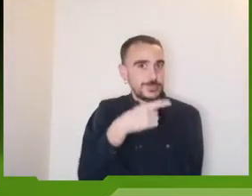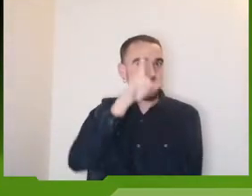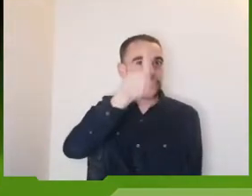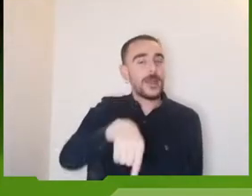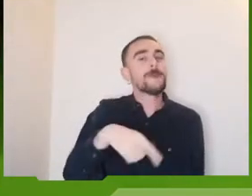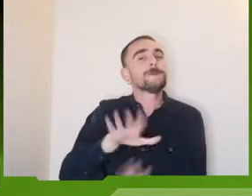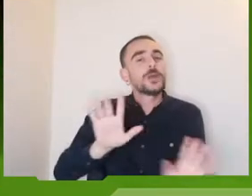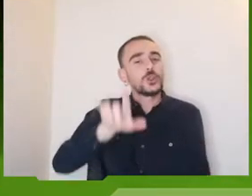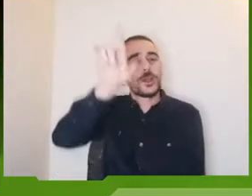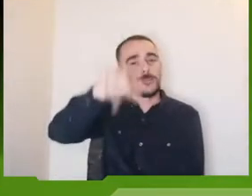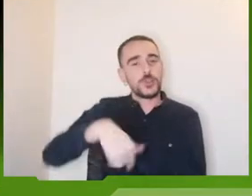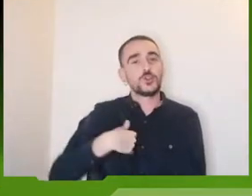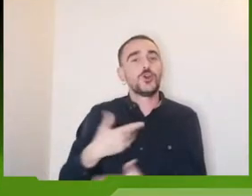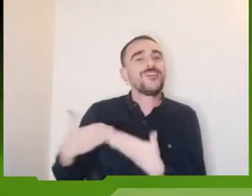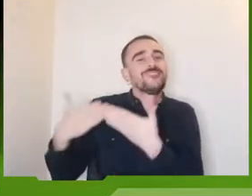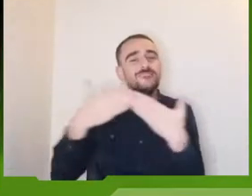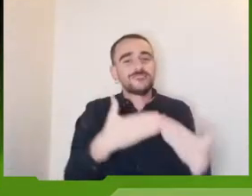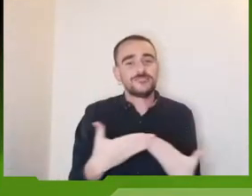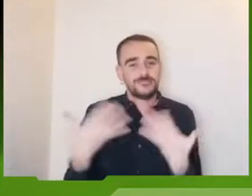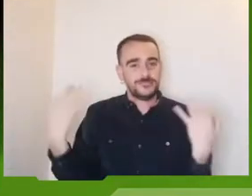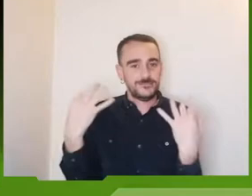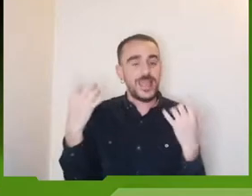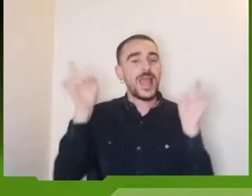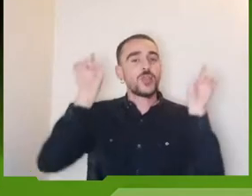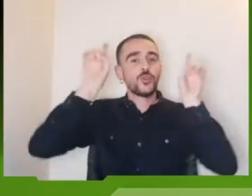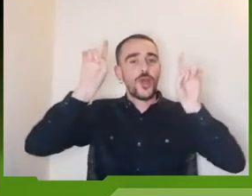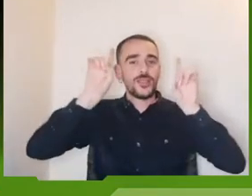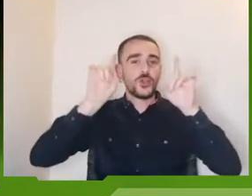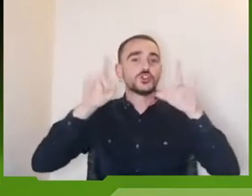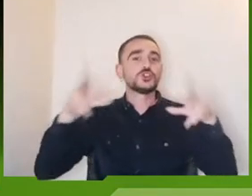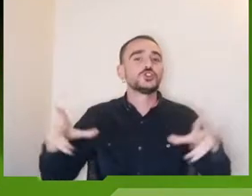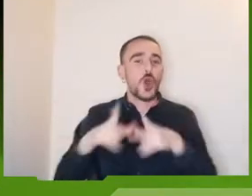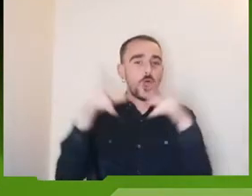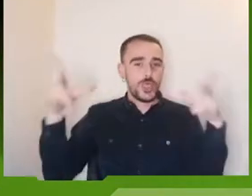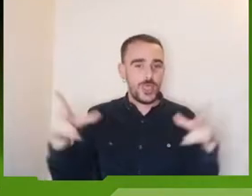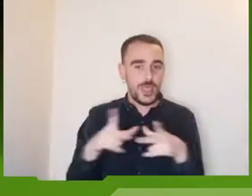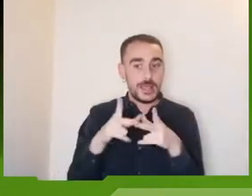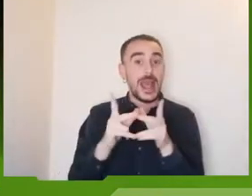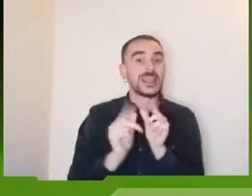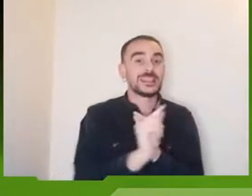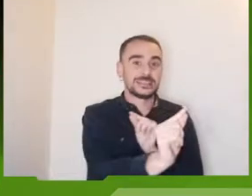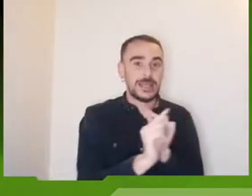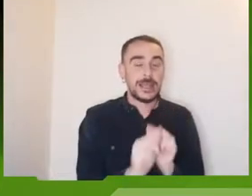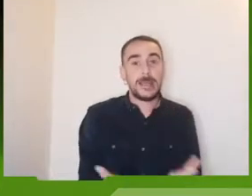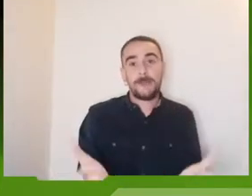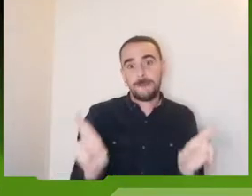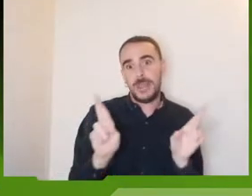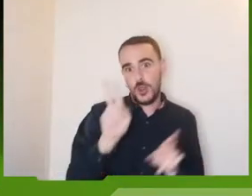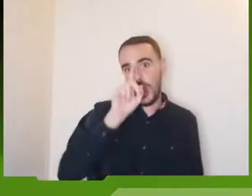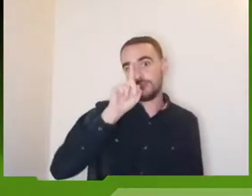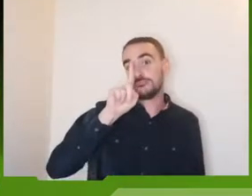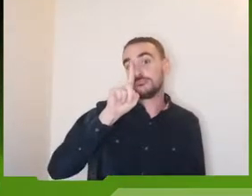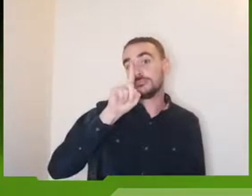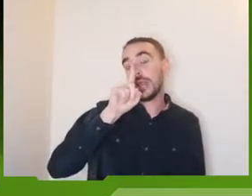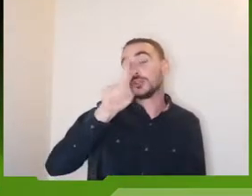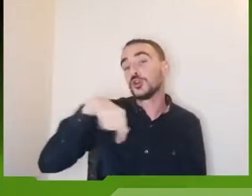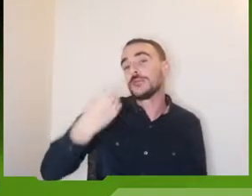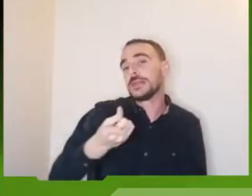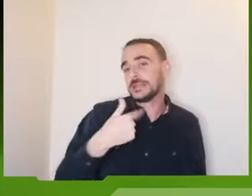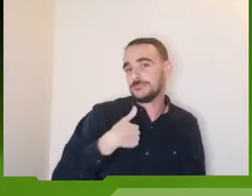estudio educación social a distancia, espero acabarla el año que viene, y trabajo como